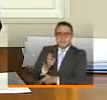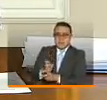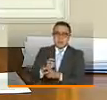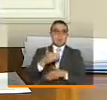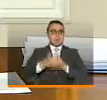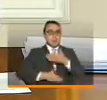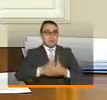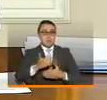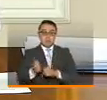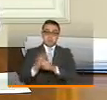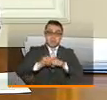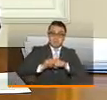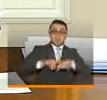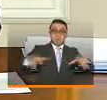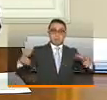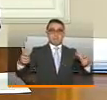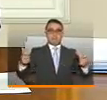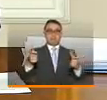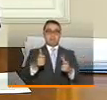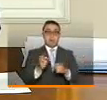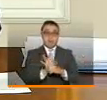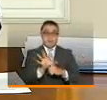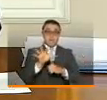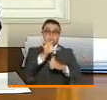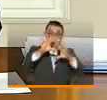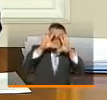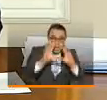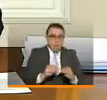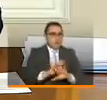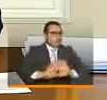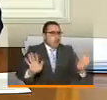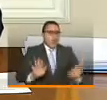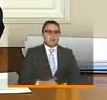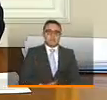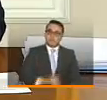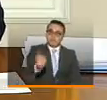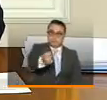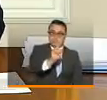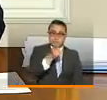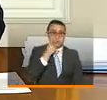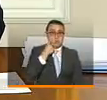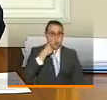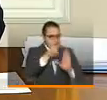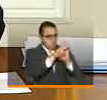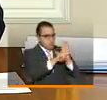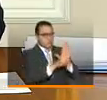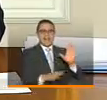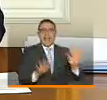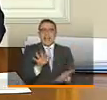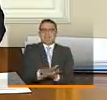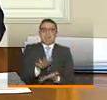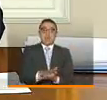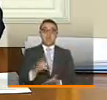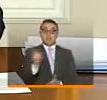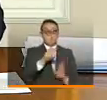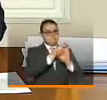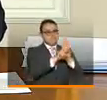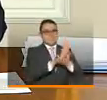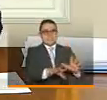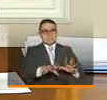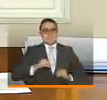de los casos y de la letalidad, el virus no se ha ido y no podemos aflojar en ninguna de las pautas que nos toca seguir como